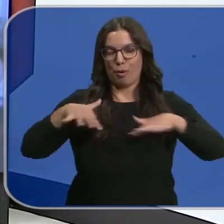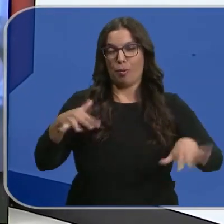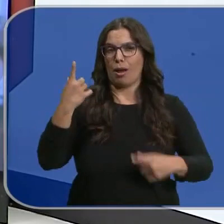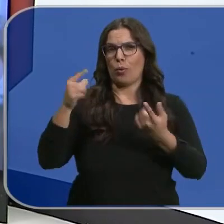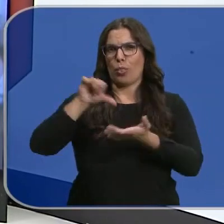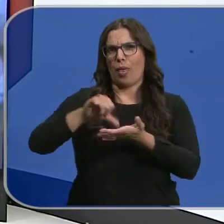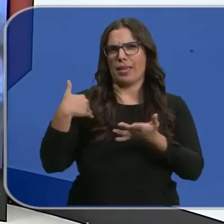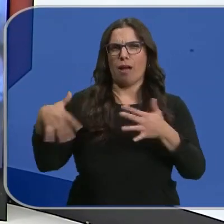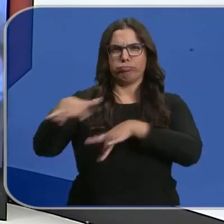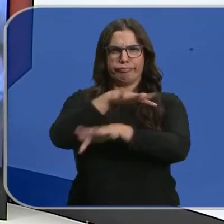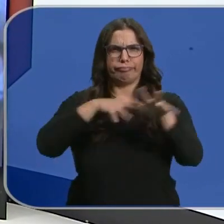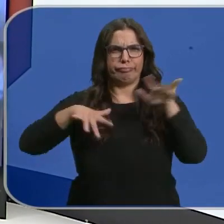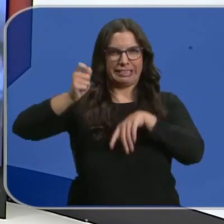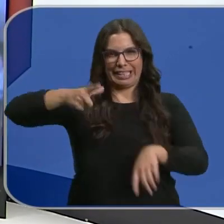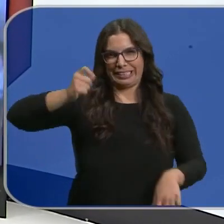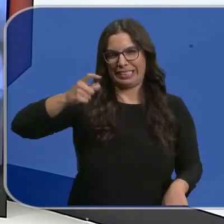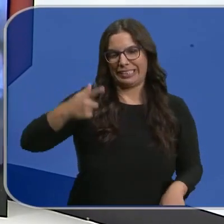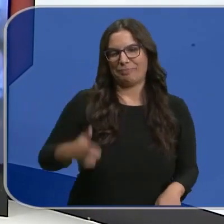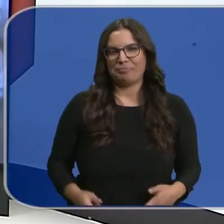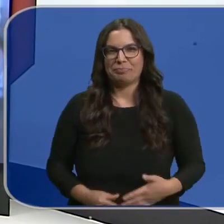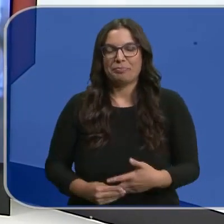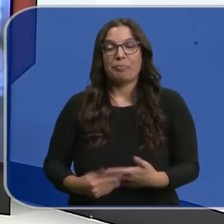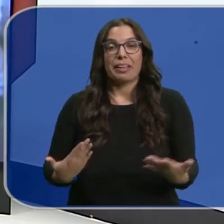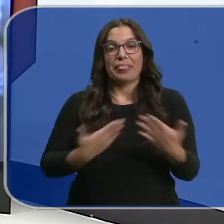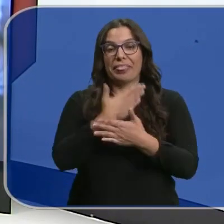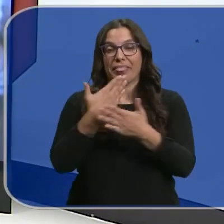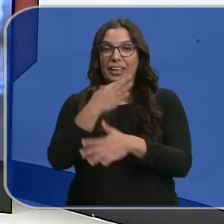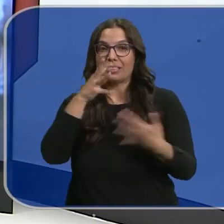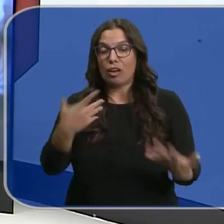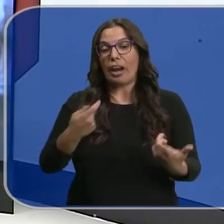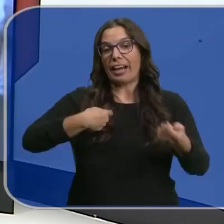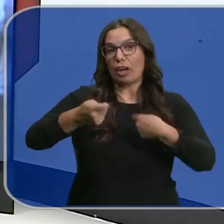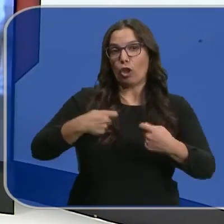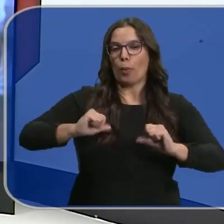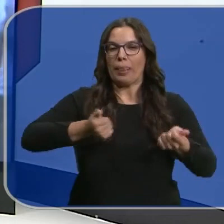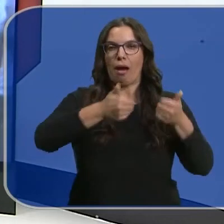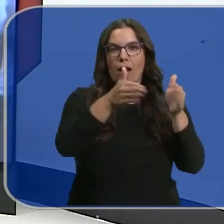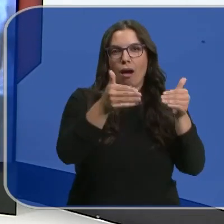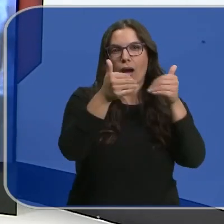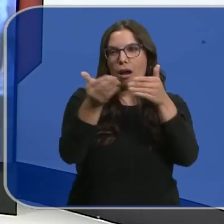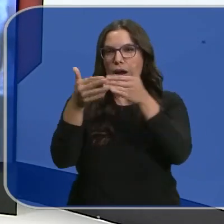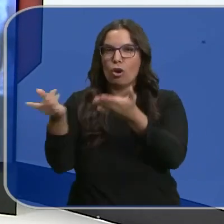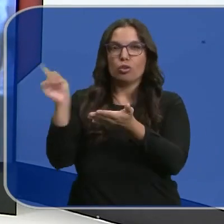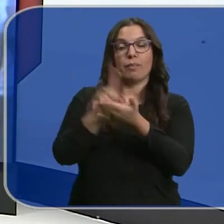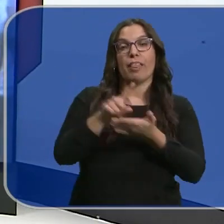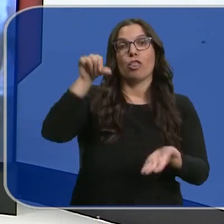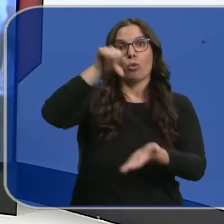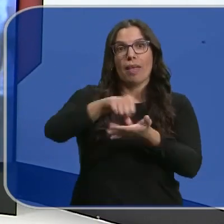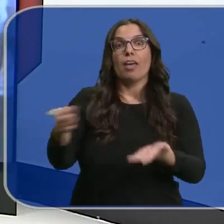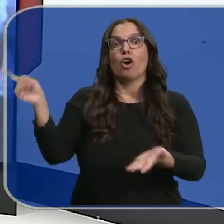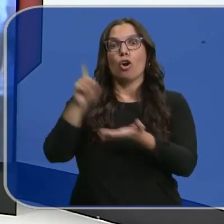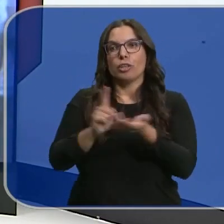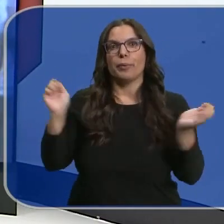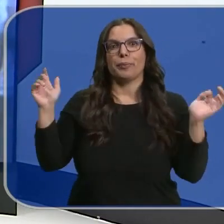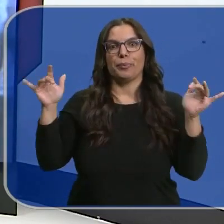recuperado su bullicio habitual. Son días en los que los negocios vuelven a abrir y las ciudades de